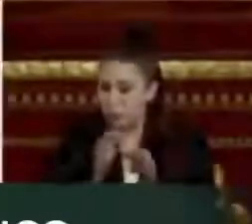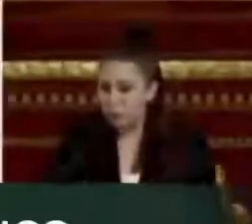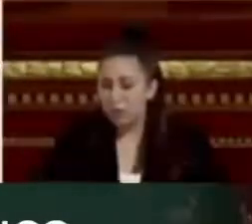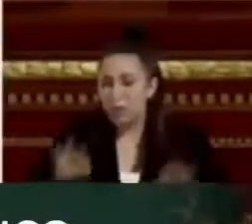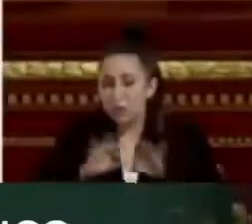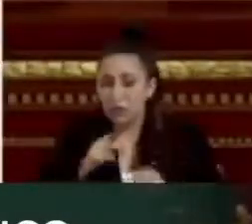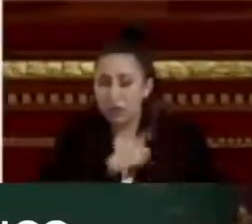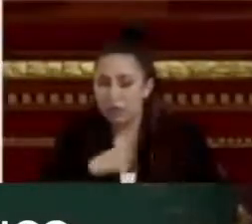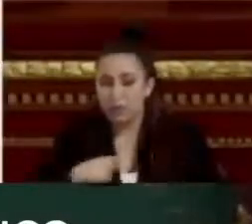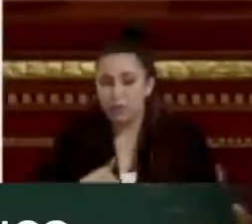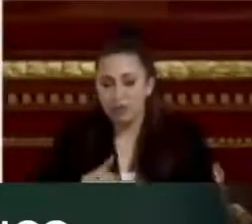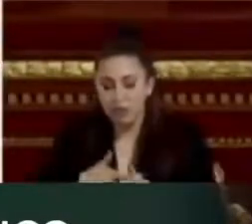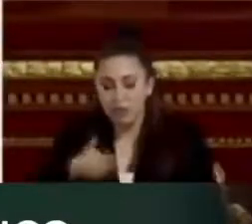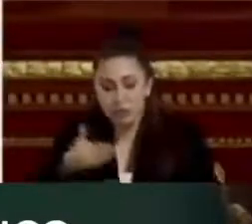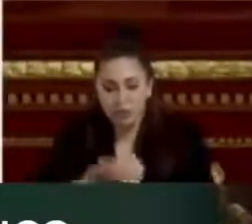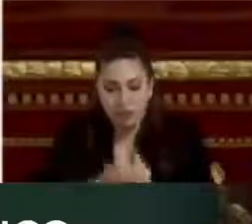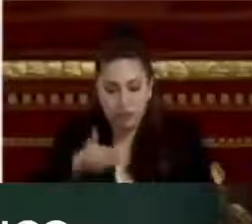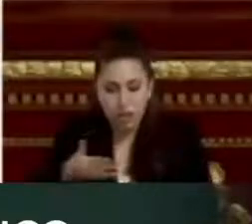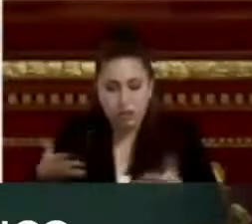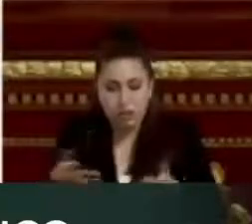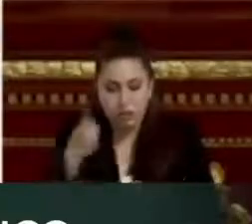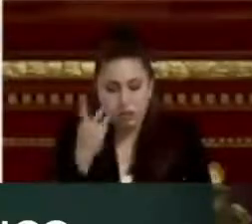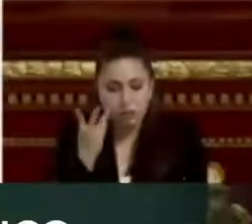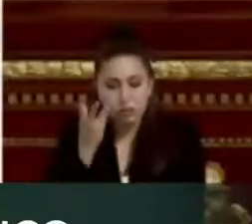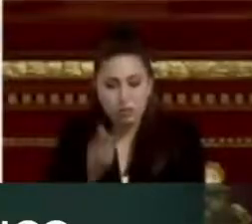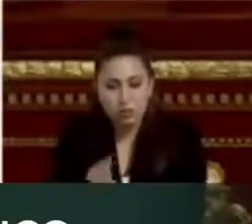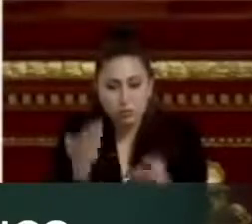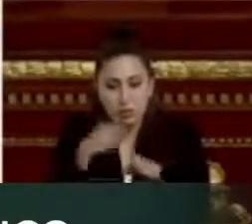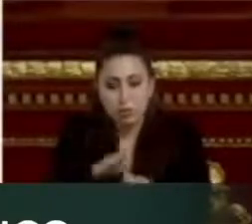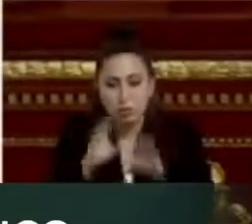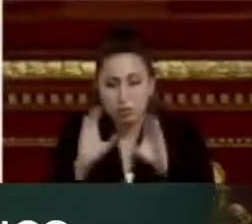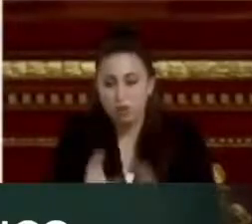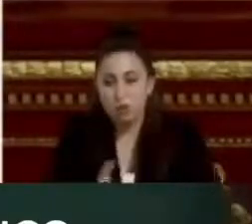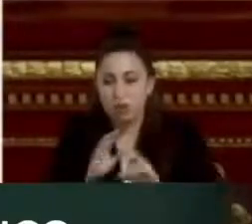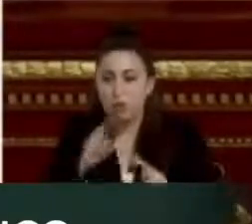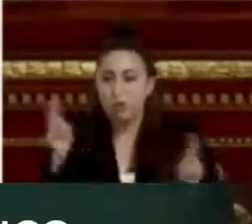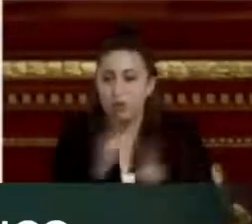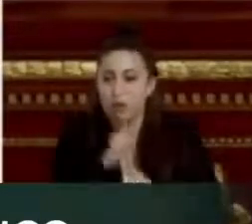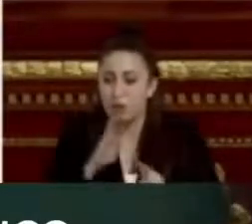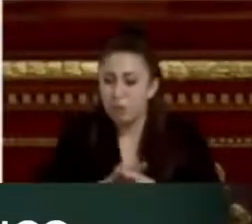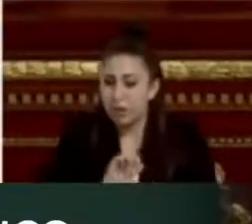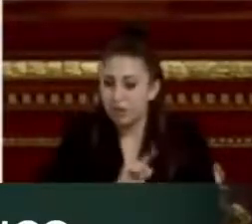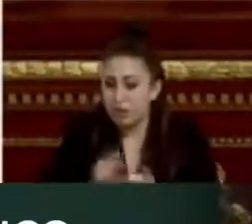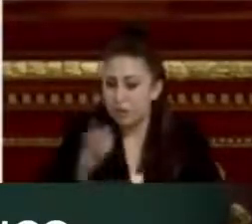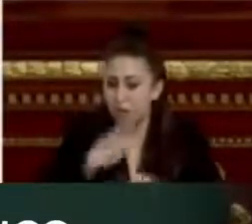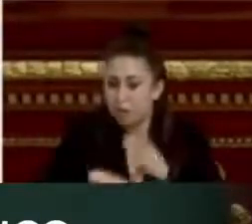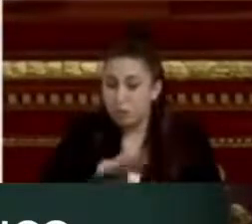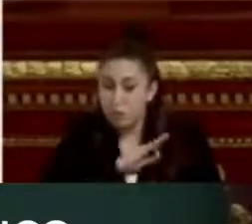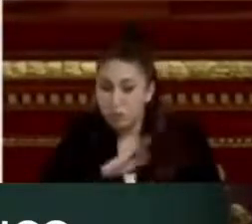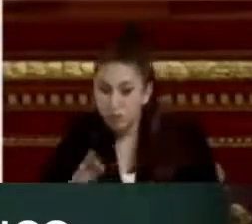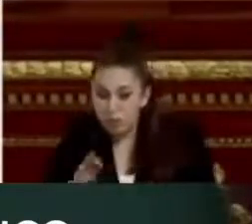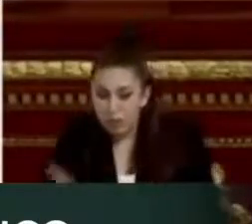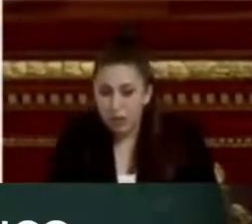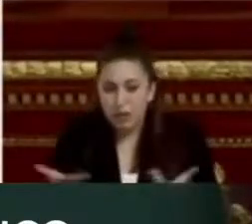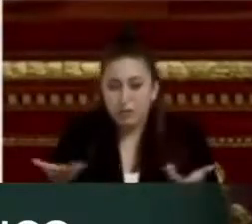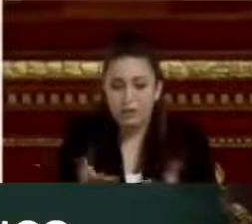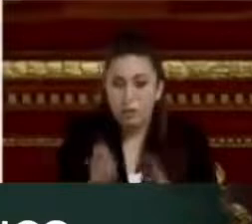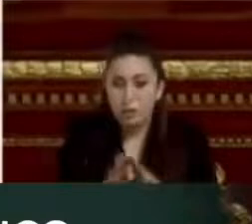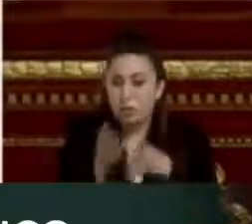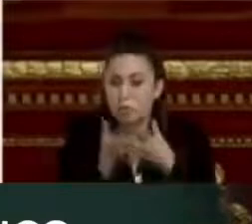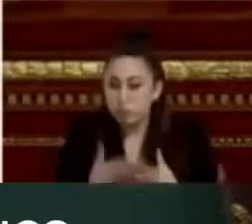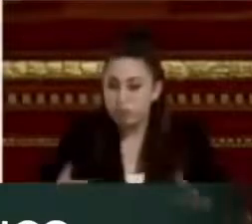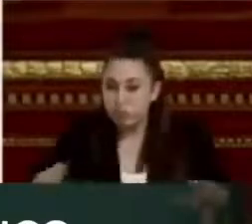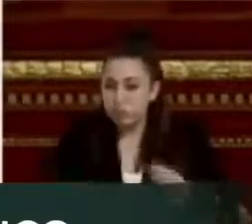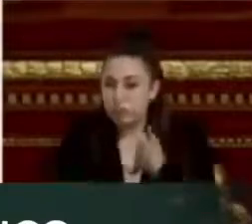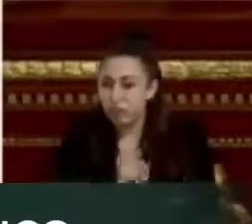El diputado Royfit Torres González dijo que el próximo miércoles presentará una queja ante la Secretaría de la Contraloría General Capitalina por